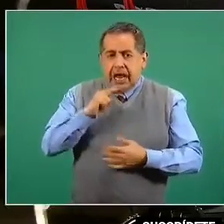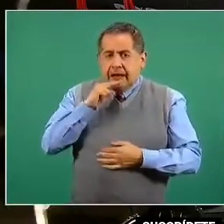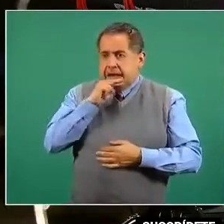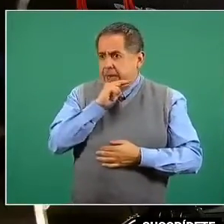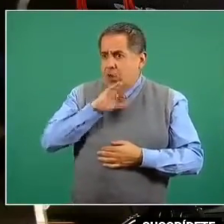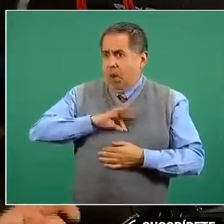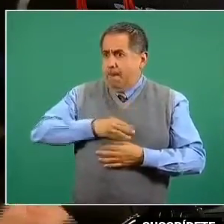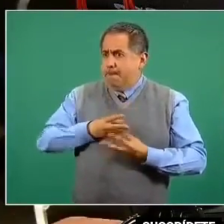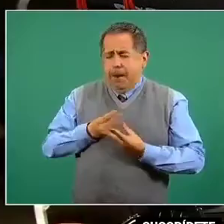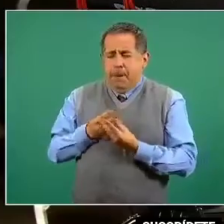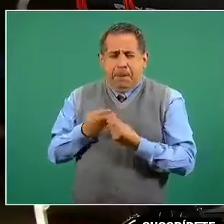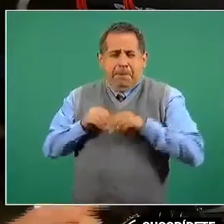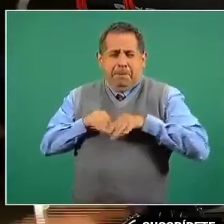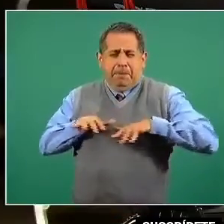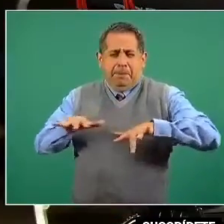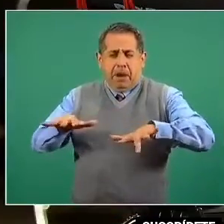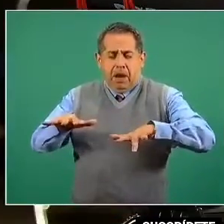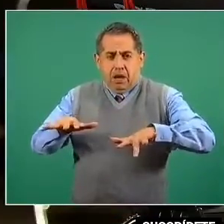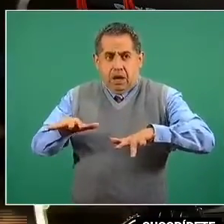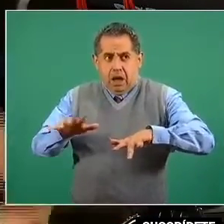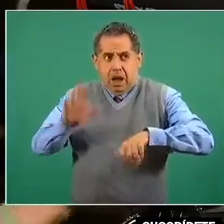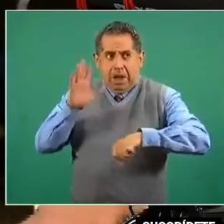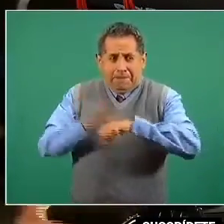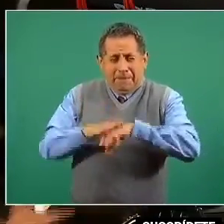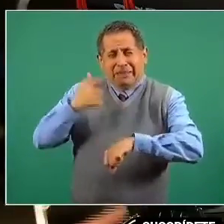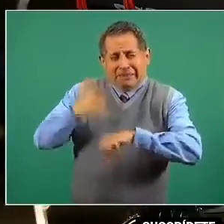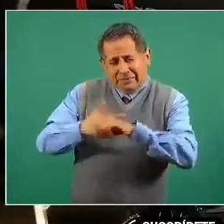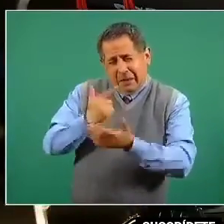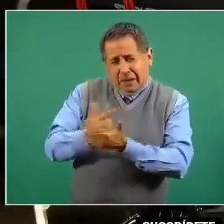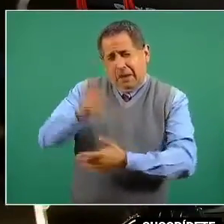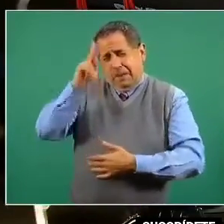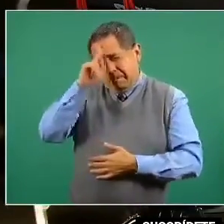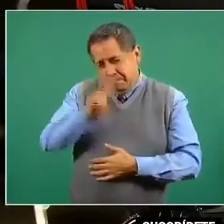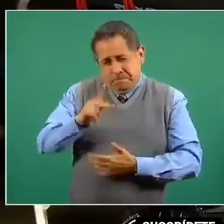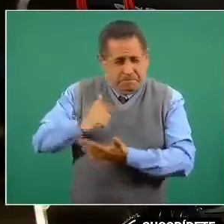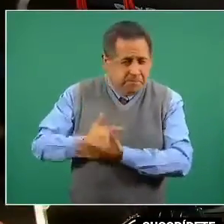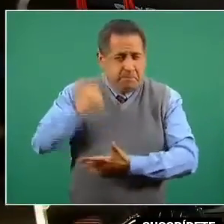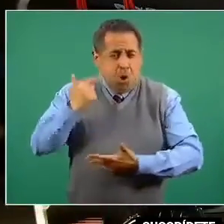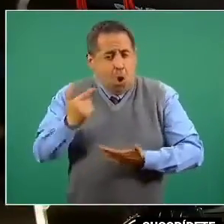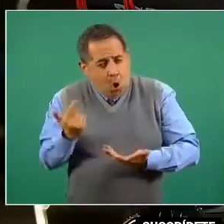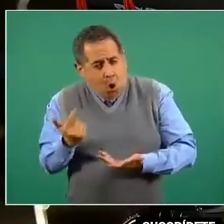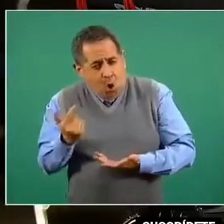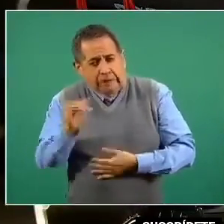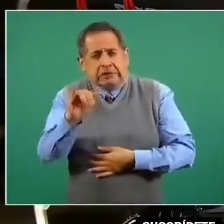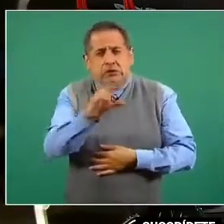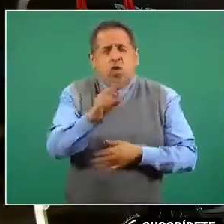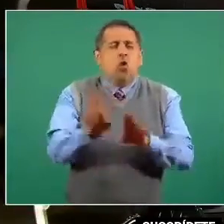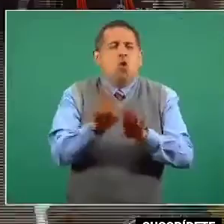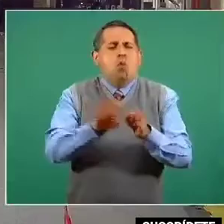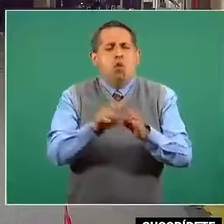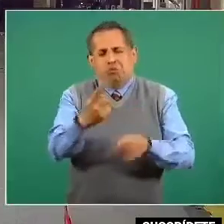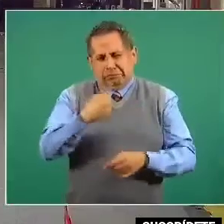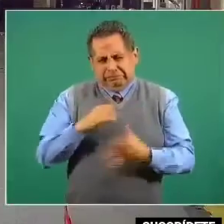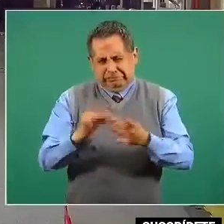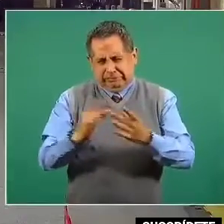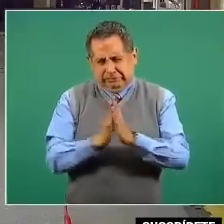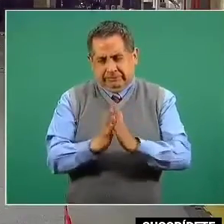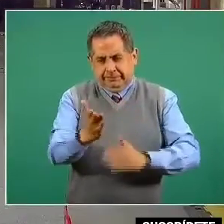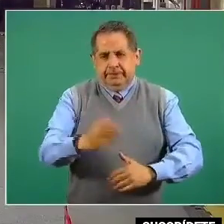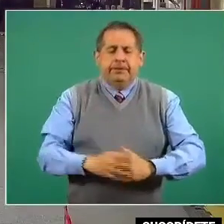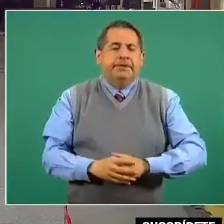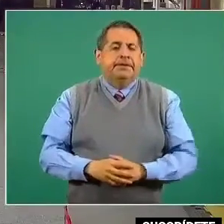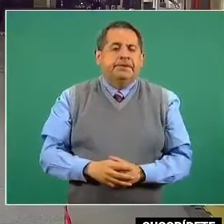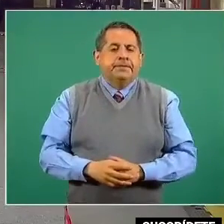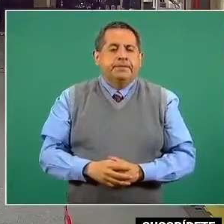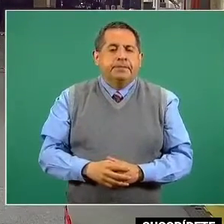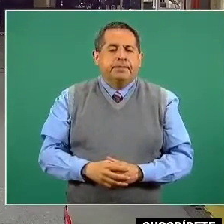el contagio, pero no necesariamente más agresiva, que es decir, que produzca una enfermedad más grave? Eso sería todo. Gracias. Con mucho gusto.